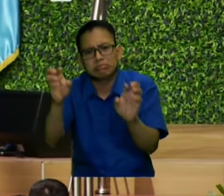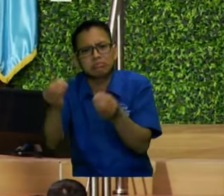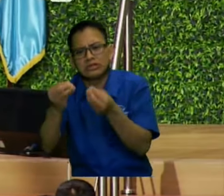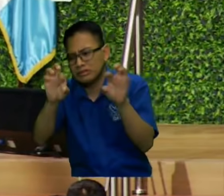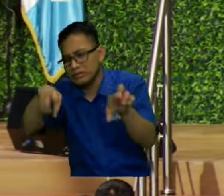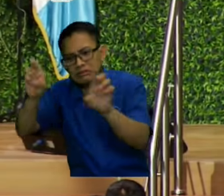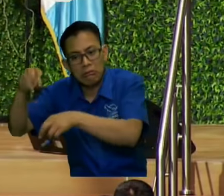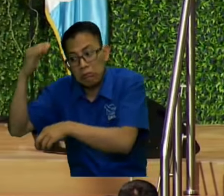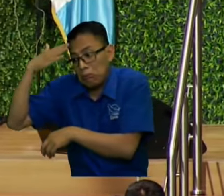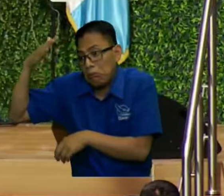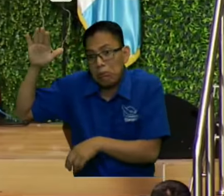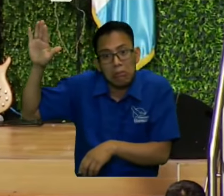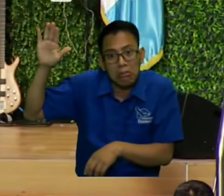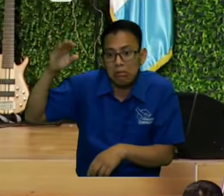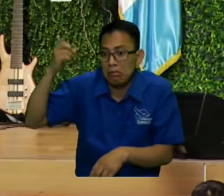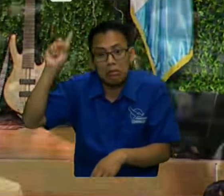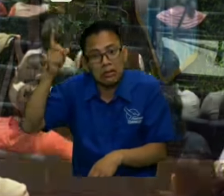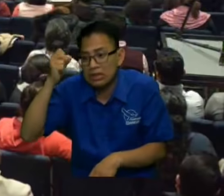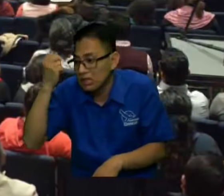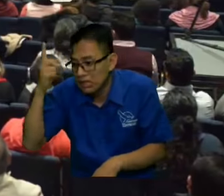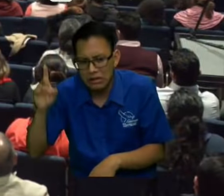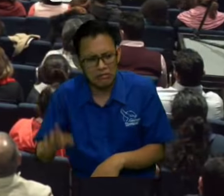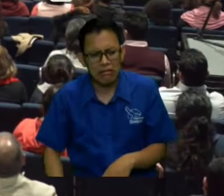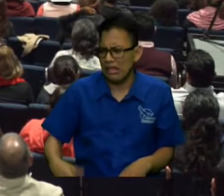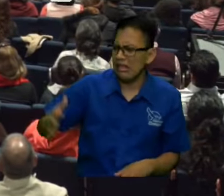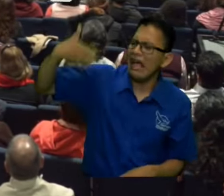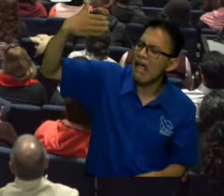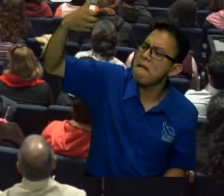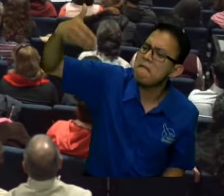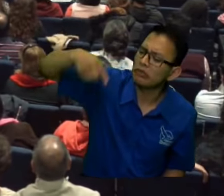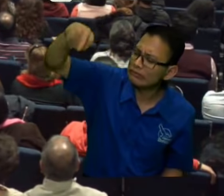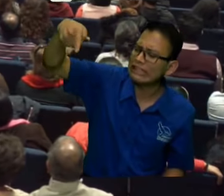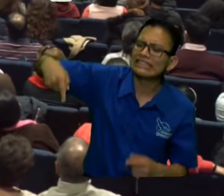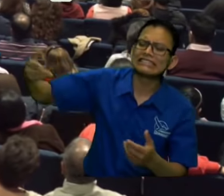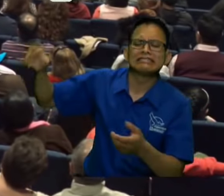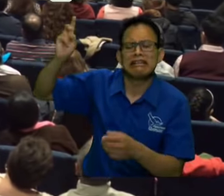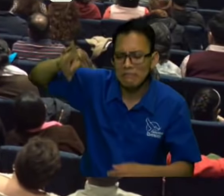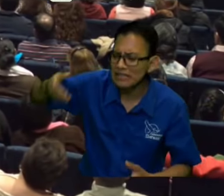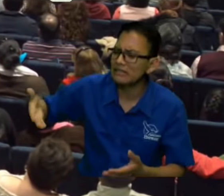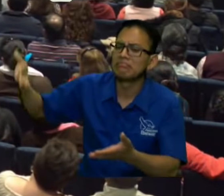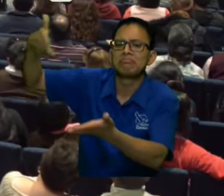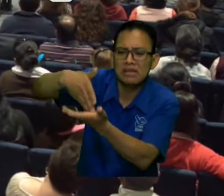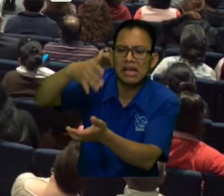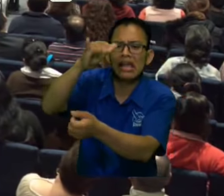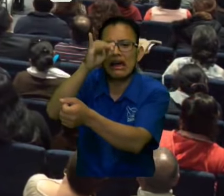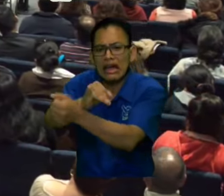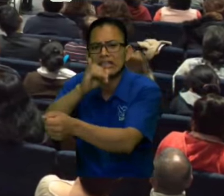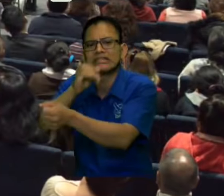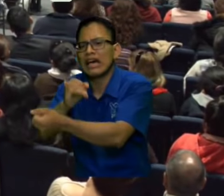ahí en la iglesia? Y mañana tarde, ¿qué? ¿No les basta con ir el domingo a las 8?